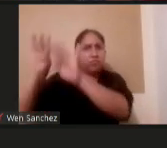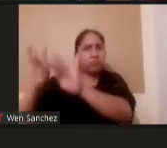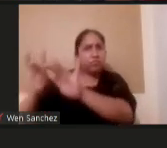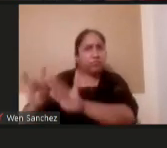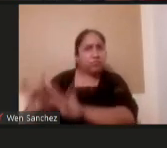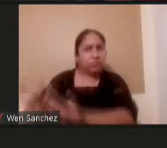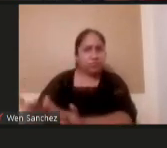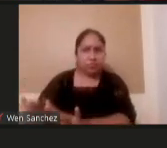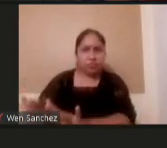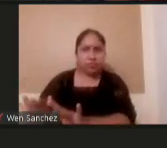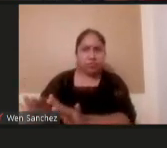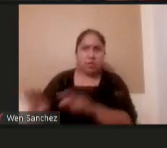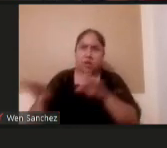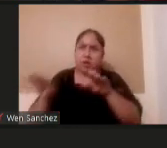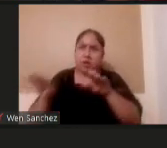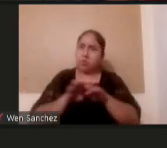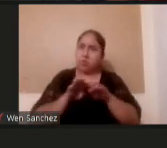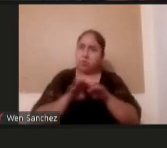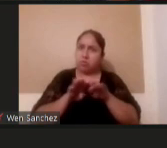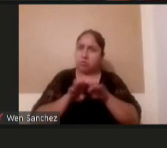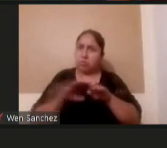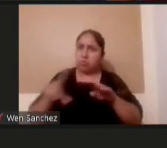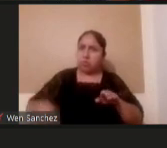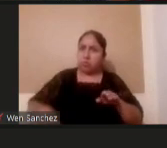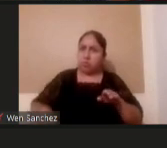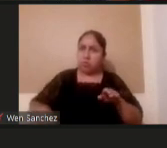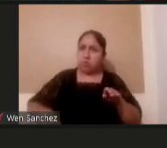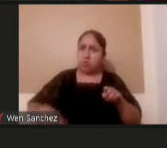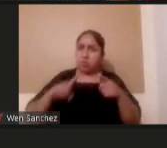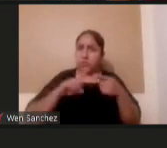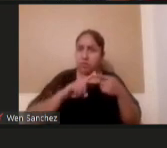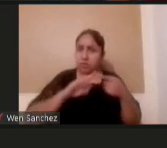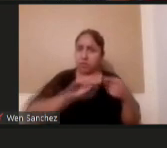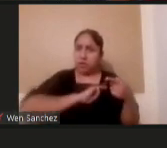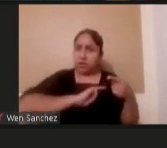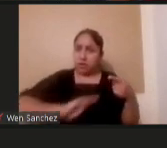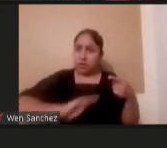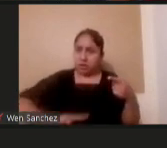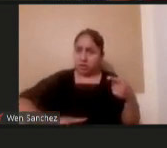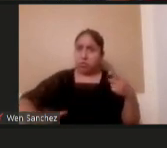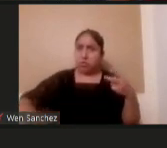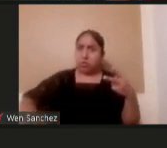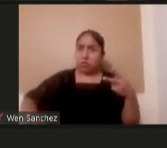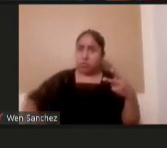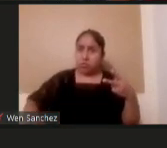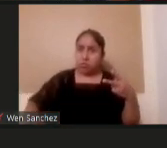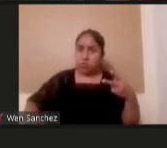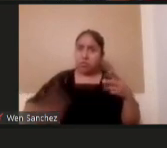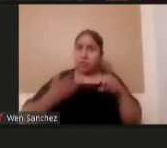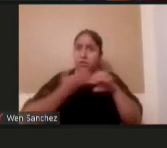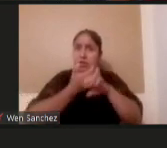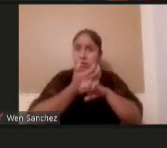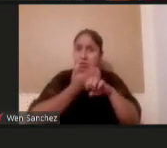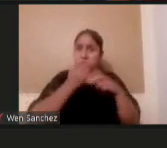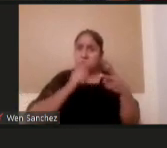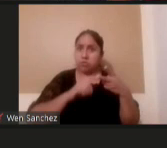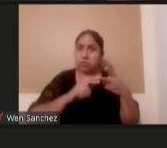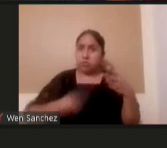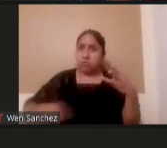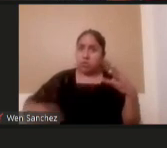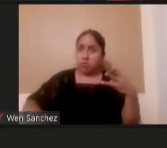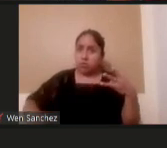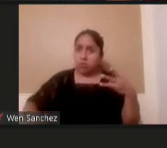tres niveles de gobierno. Entiendo que hay cosas que no se pueden, no se deben informar, son estratégicas, pero creo